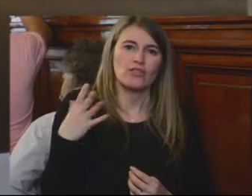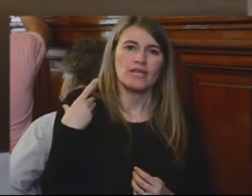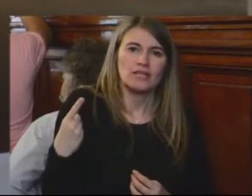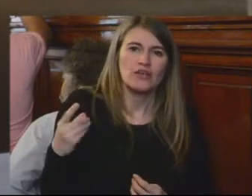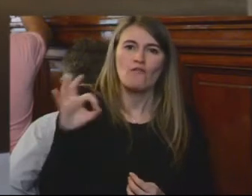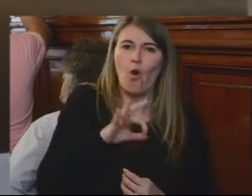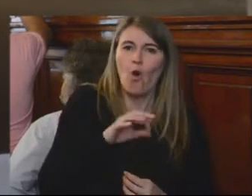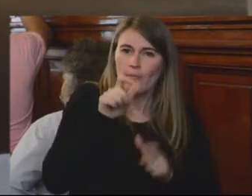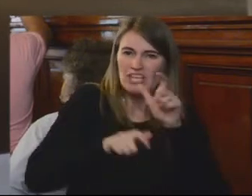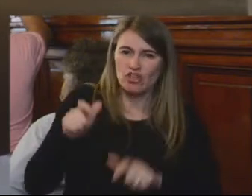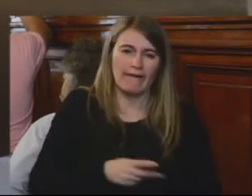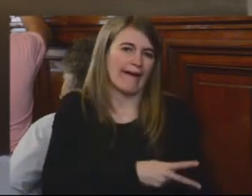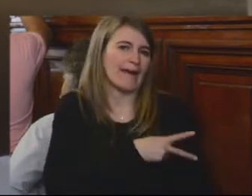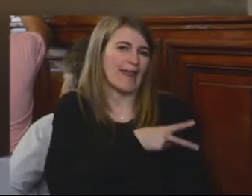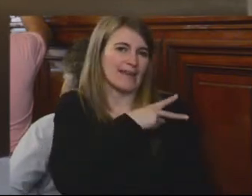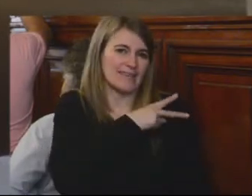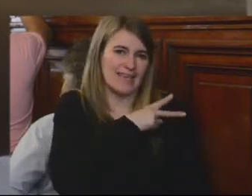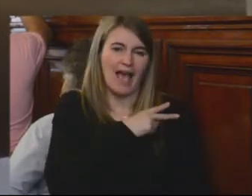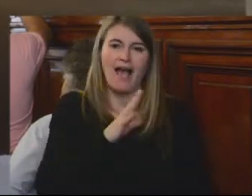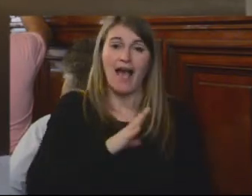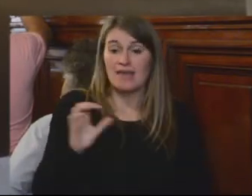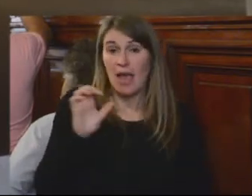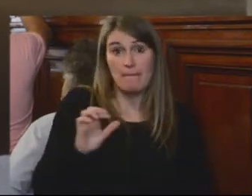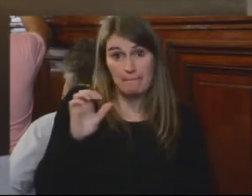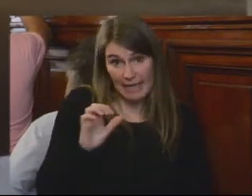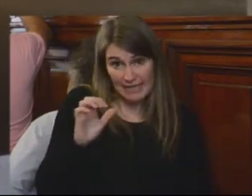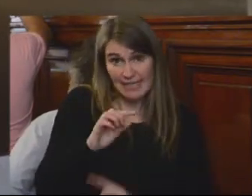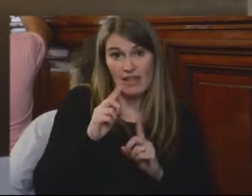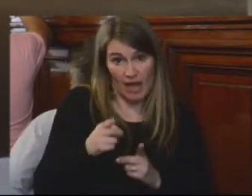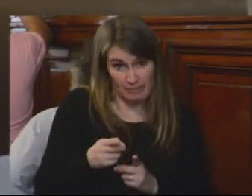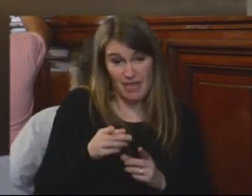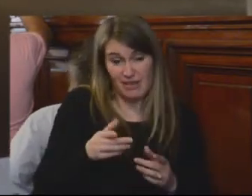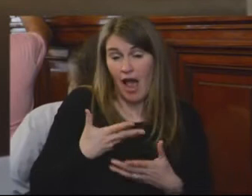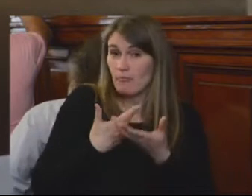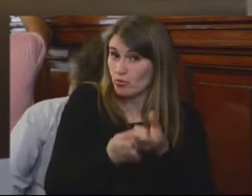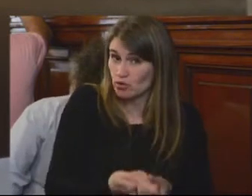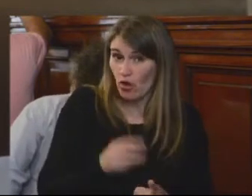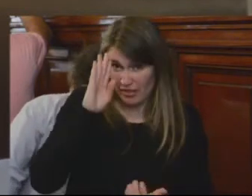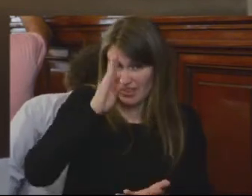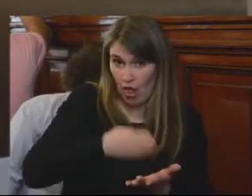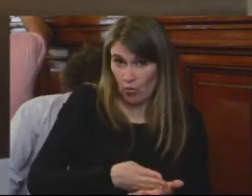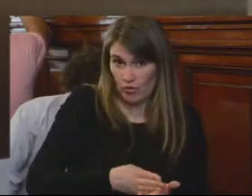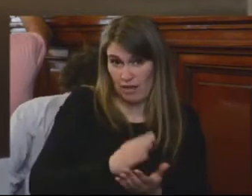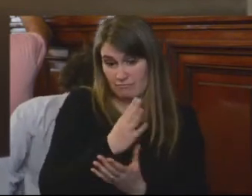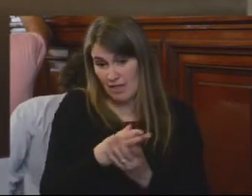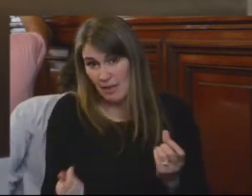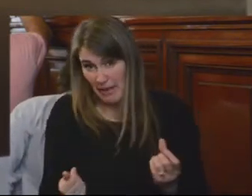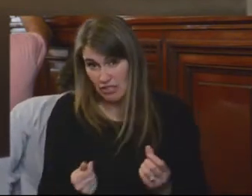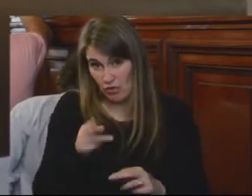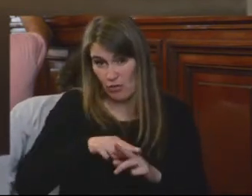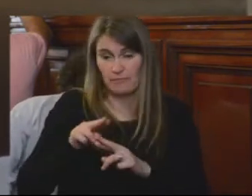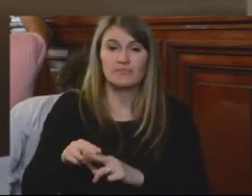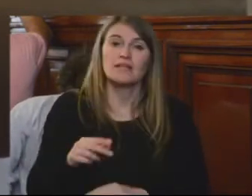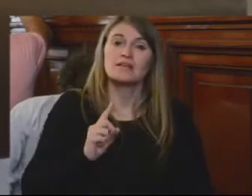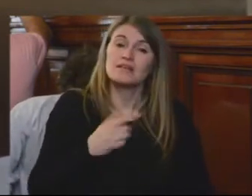personal jerárquico de empresas involucradas en crímenes de lesa humanidad quinto que el poder legislativo